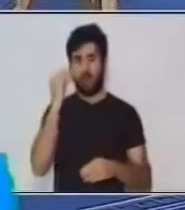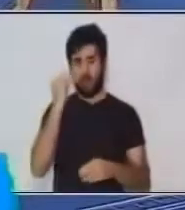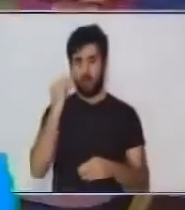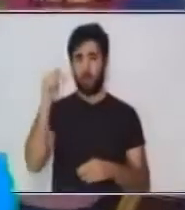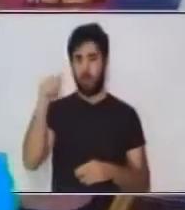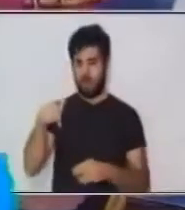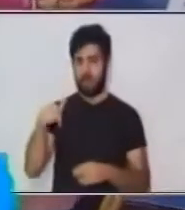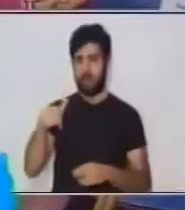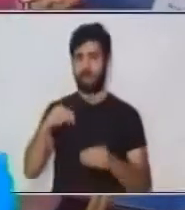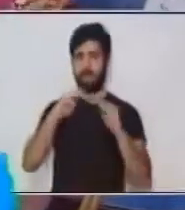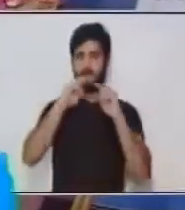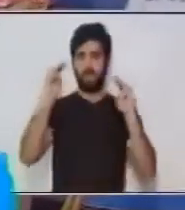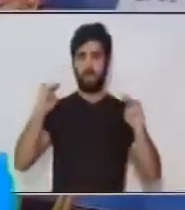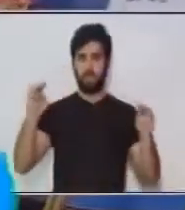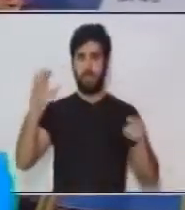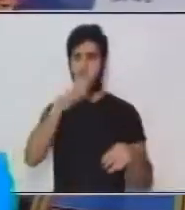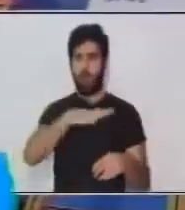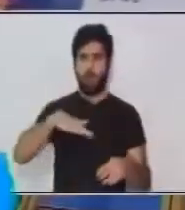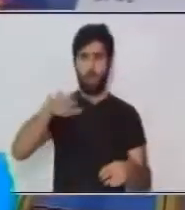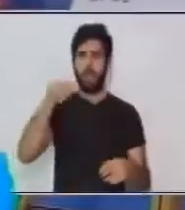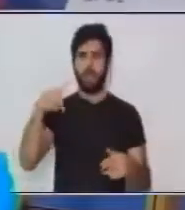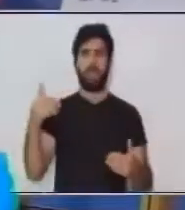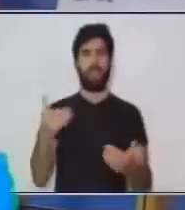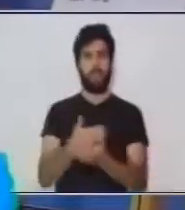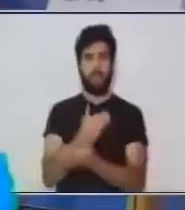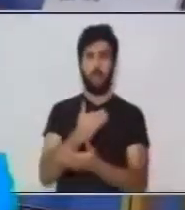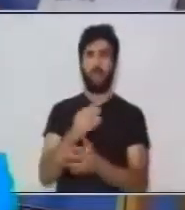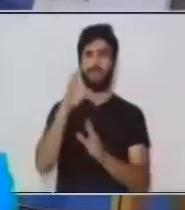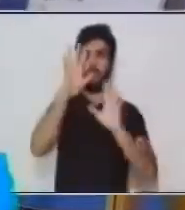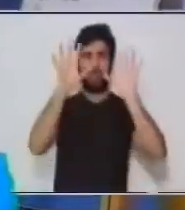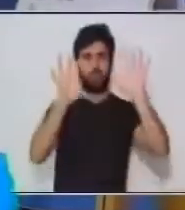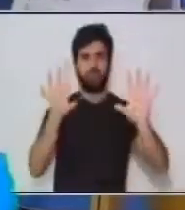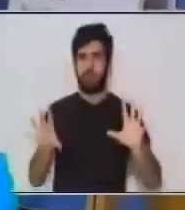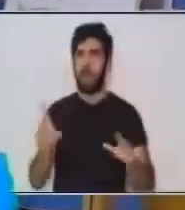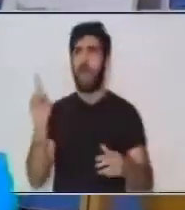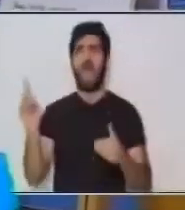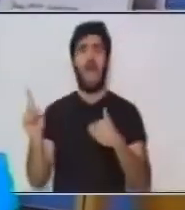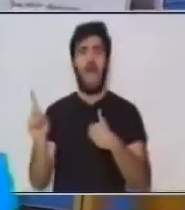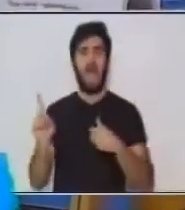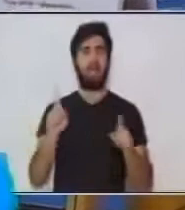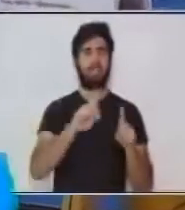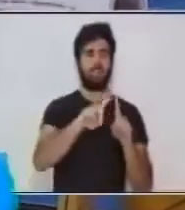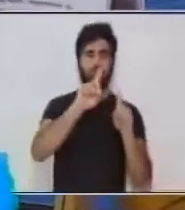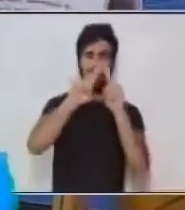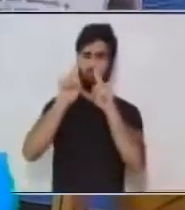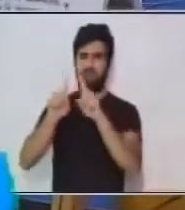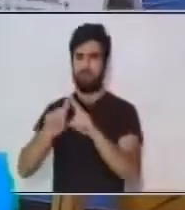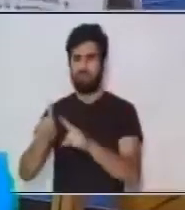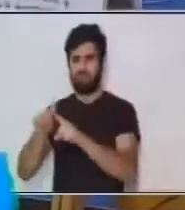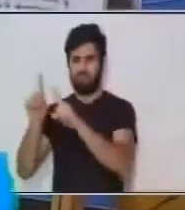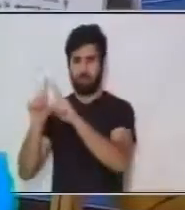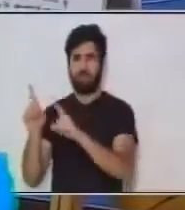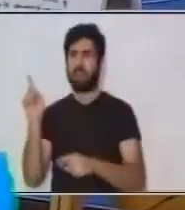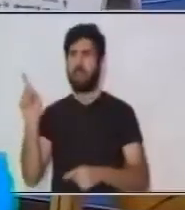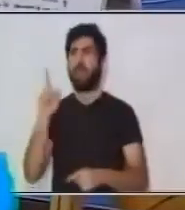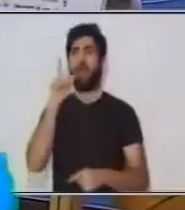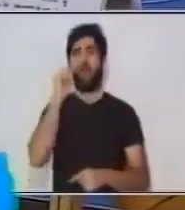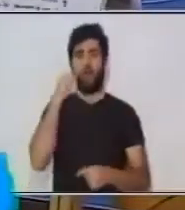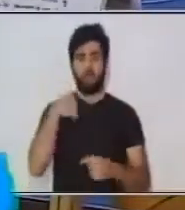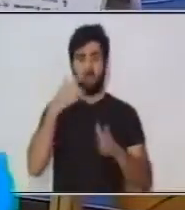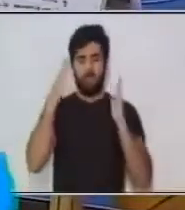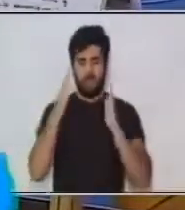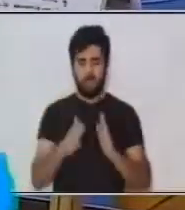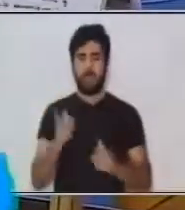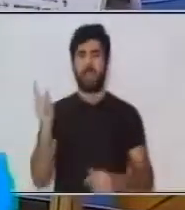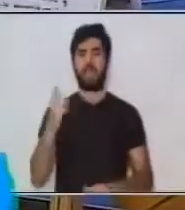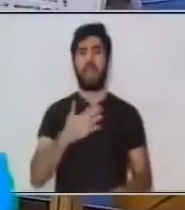Moderno. En este museo hay muchas obras de arte del pintor y escultor